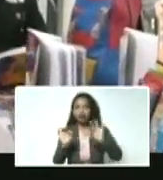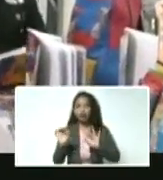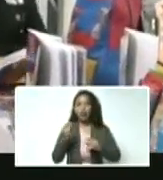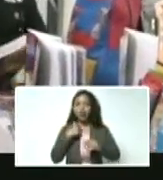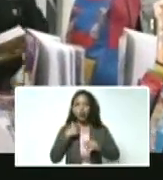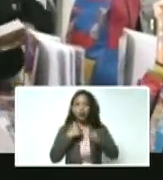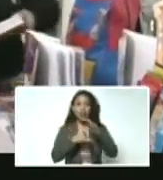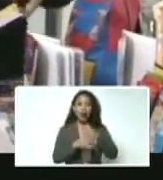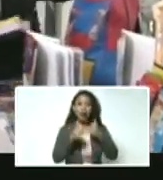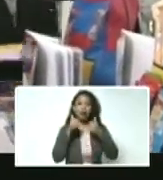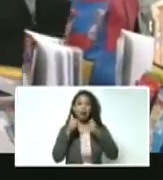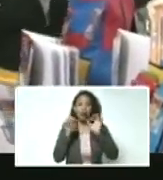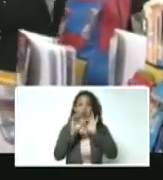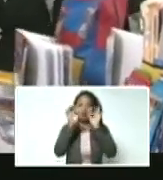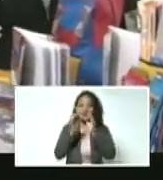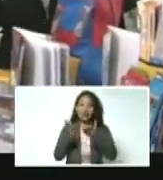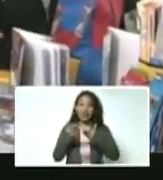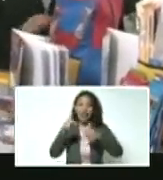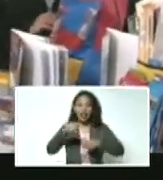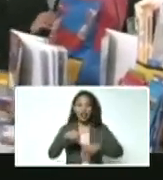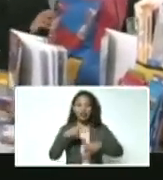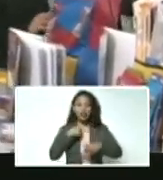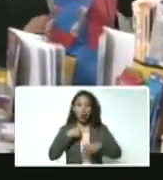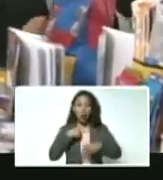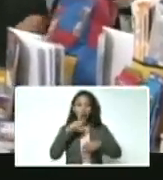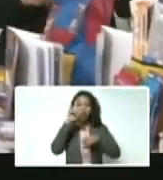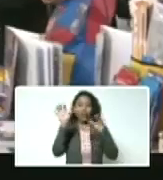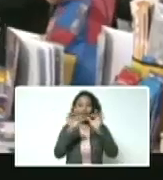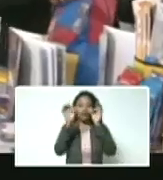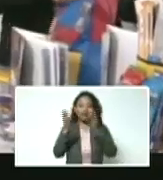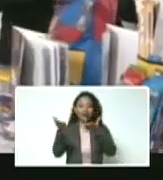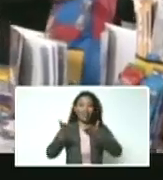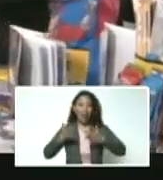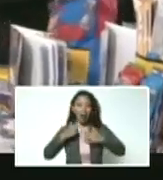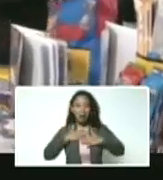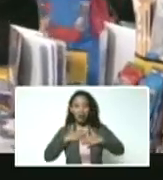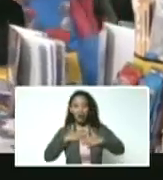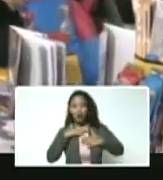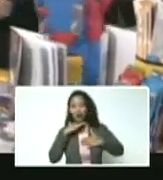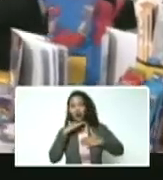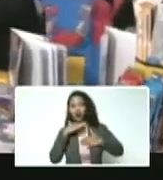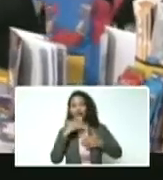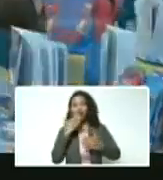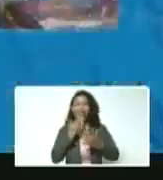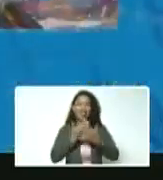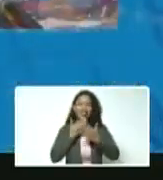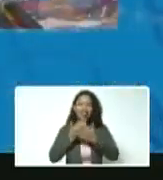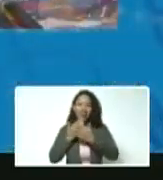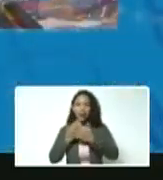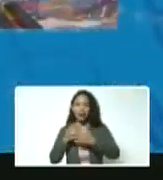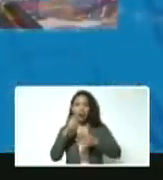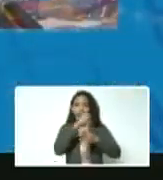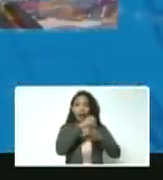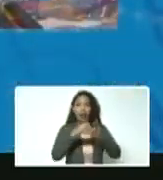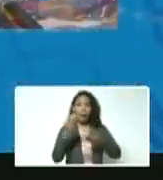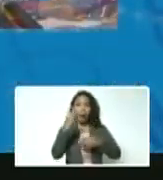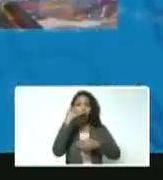saliendo bien regalado de aquí. Soy todo un regalado. ¿Ah? Miren esta línea, además